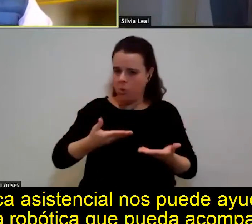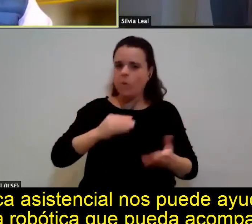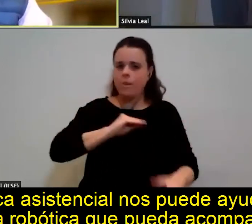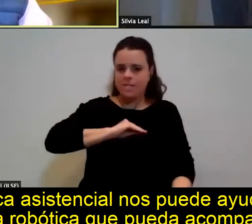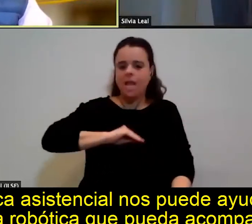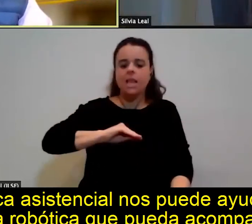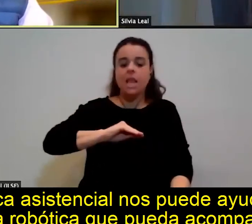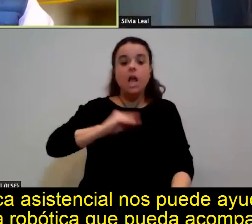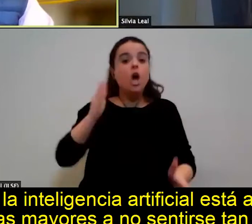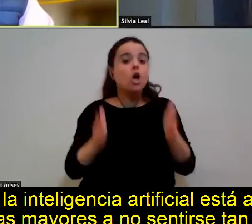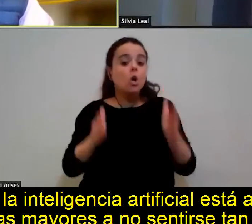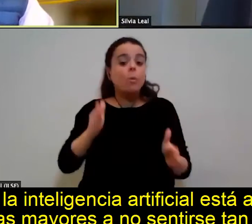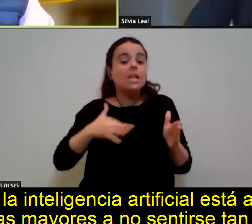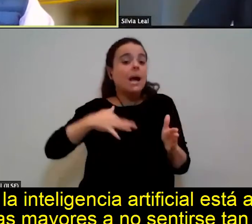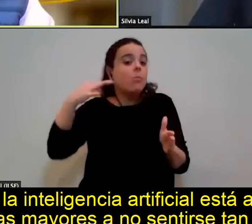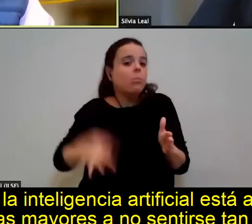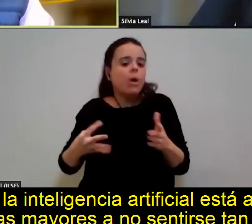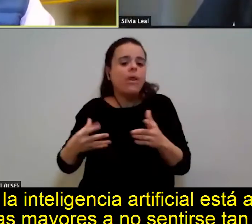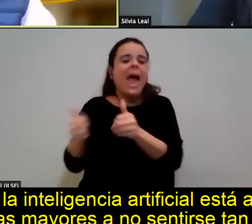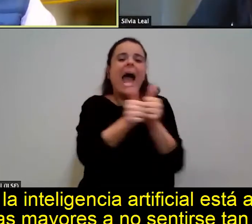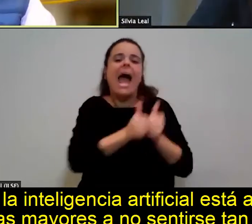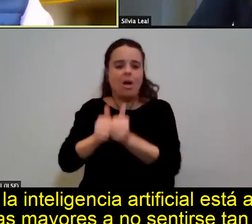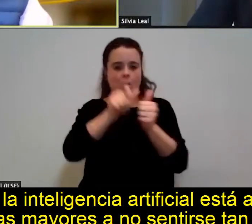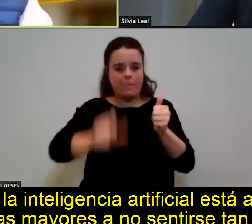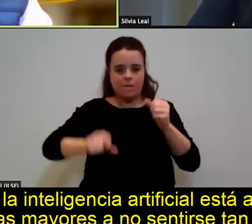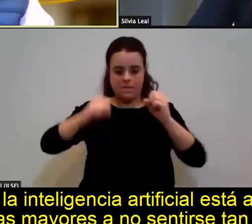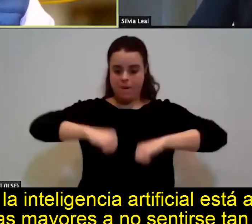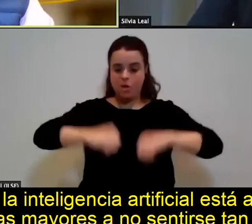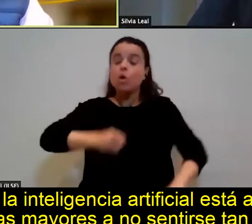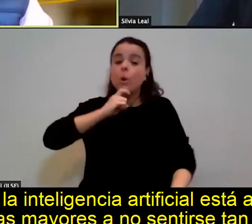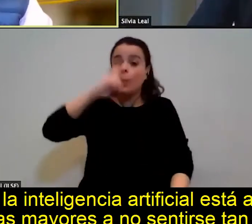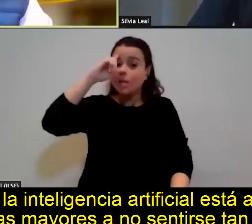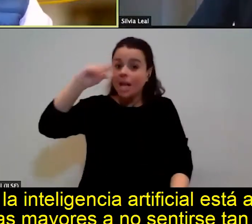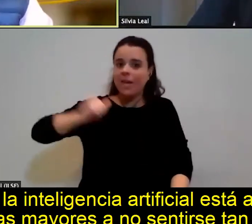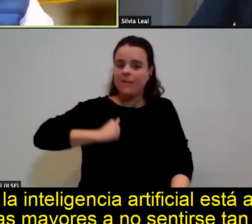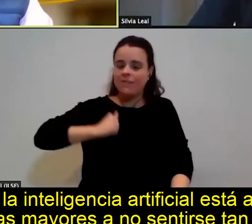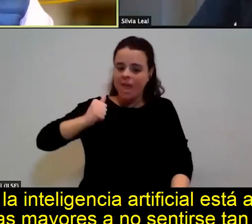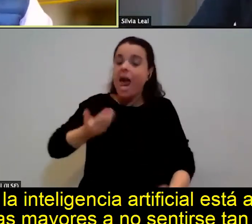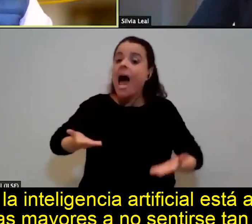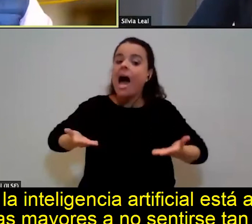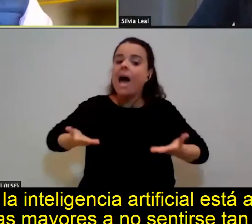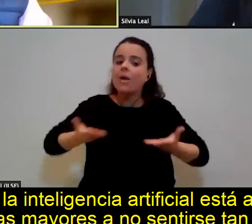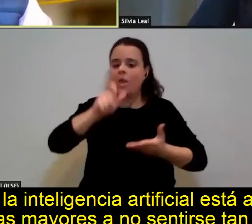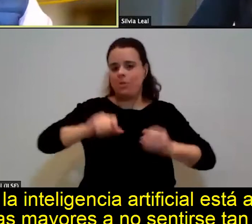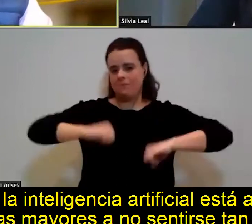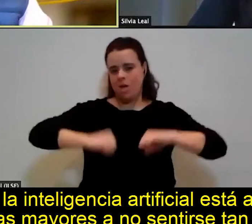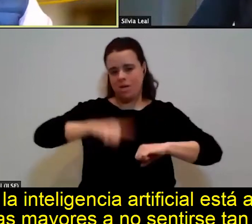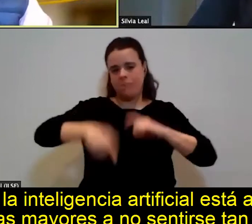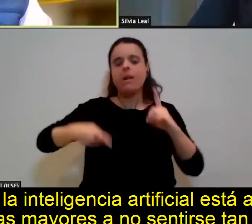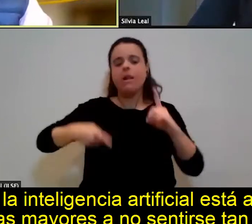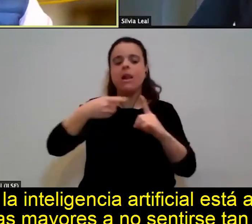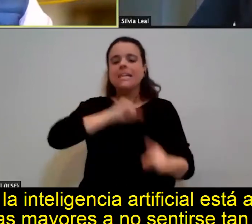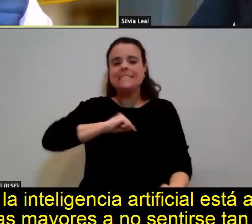a personas mayores, como la tecnología, la inteligencia artificial está ayudando también a las personas mayores a no sentirse